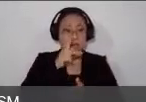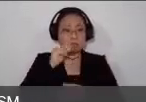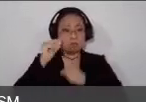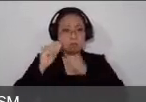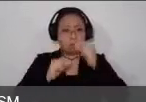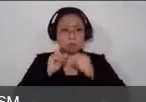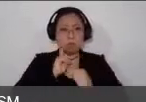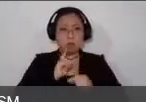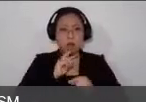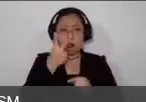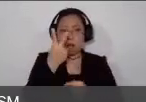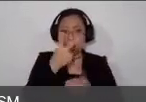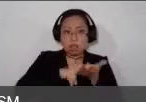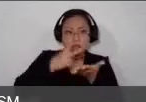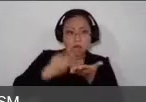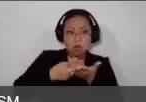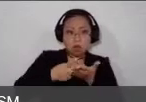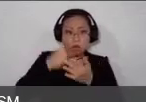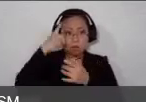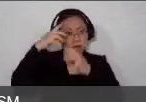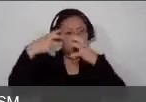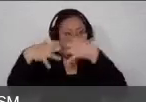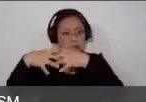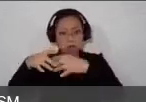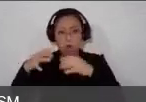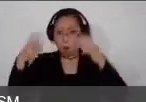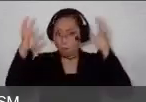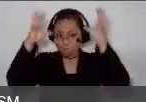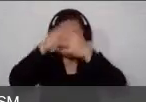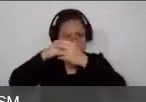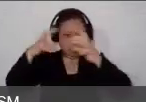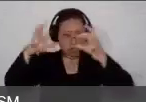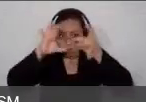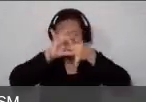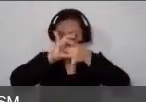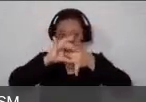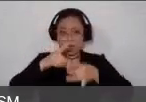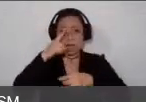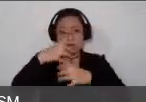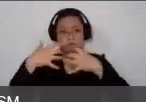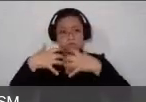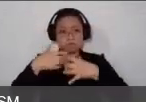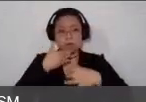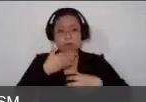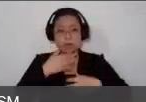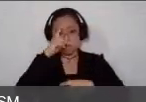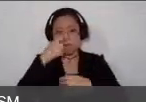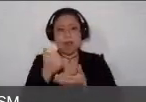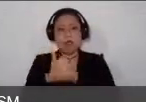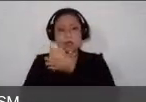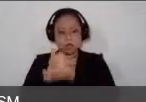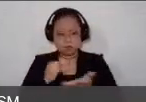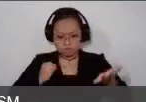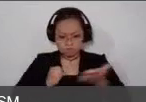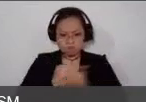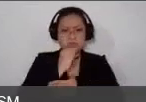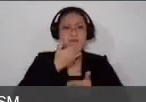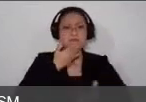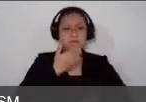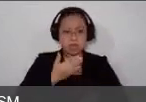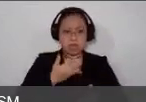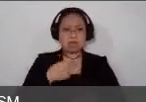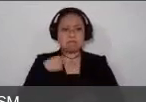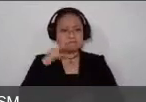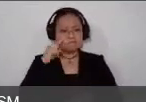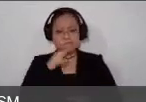y tiene desarrollados el hemisferio izquierdo que es la lógica la razón la decisión con el